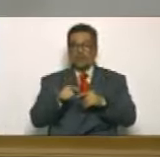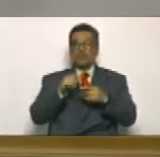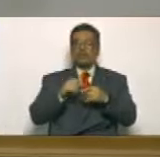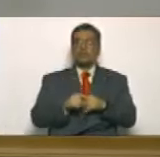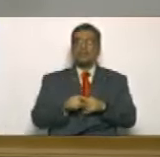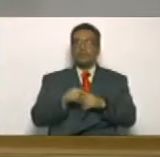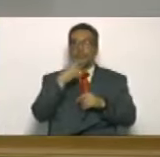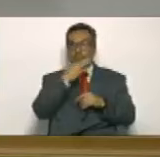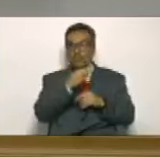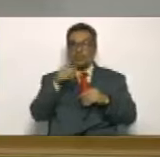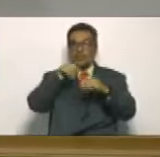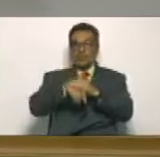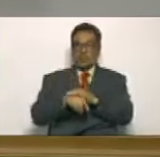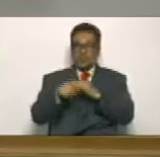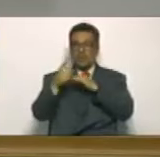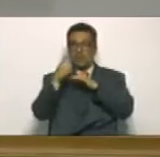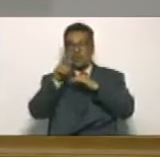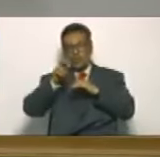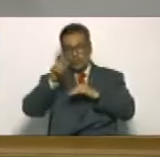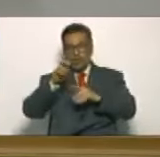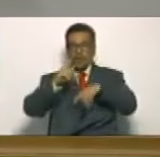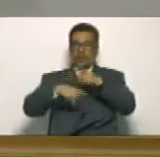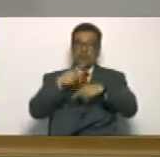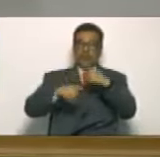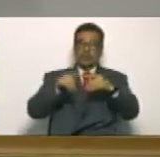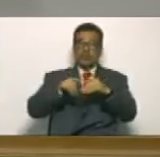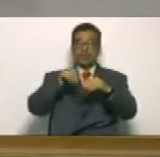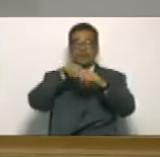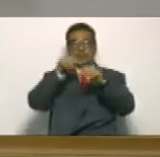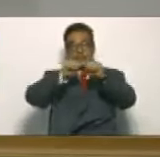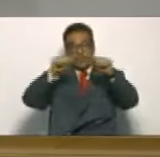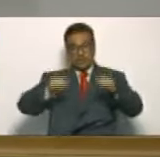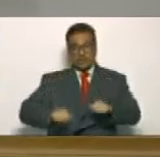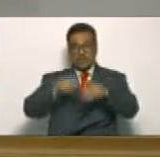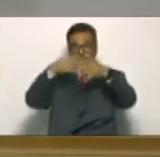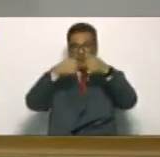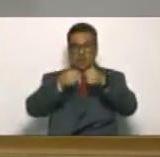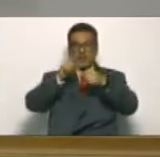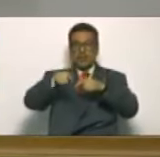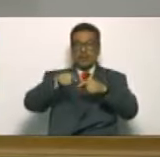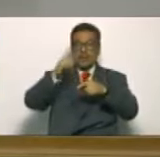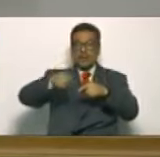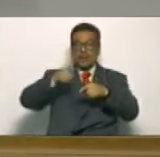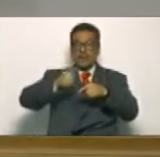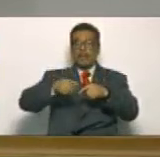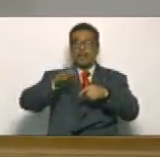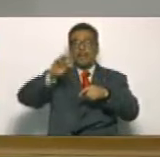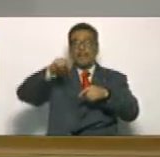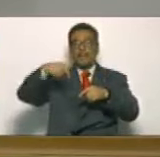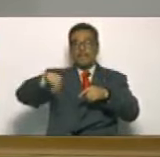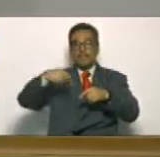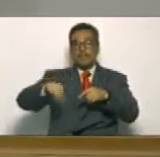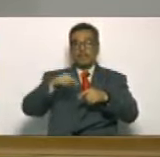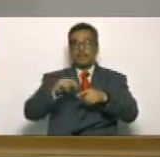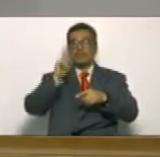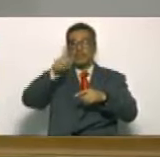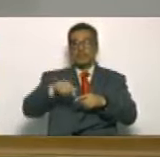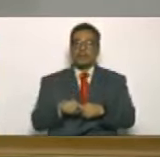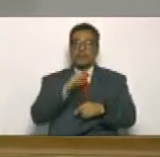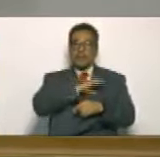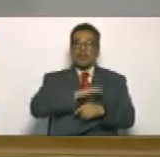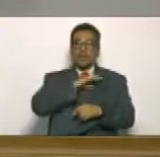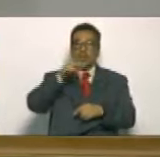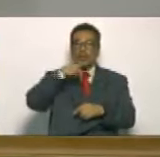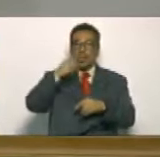optimización o incluso modernización de algunos procesos del sistema penitenciario nacional, que también atañen a la Comisión